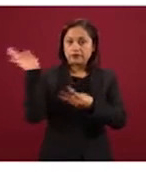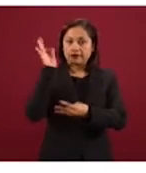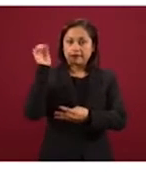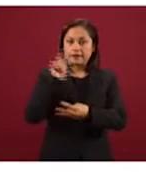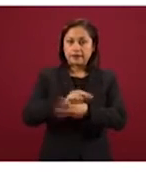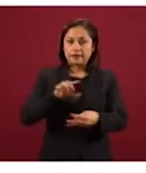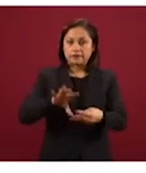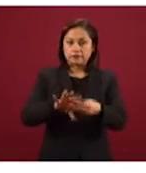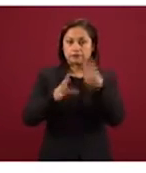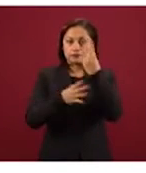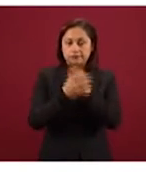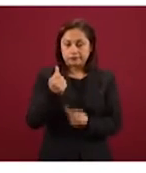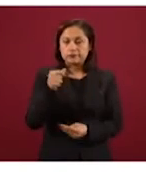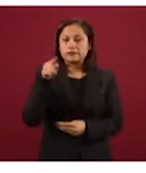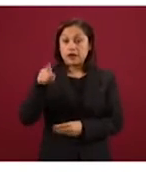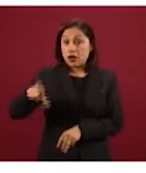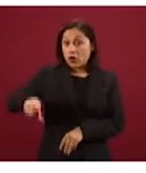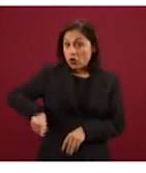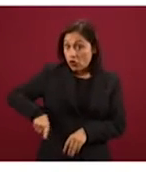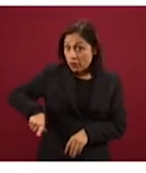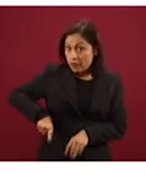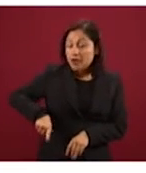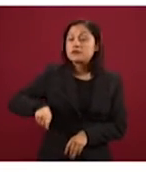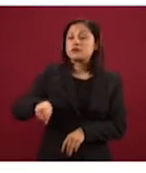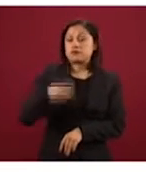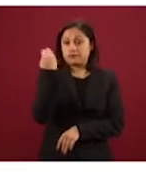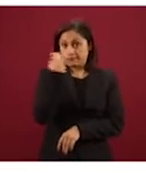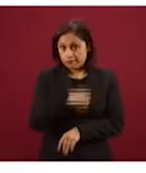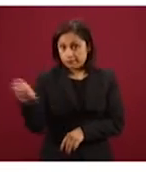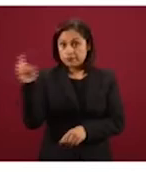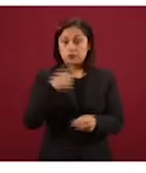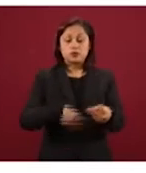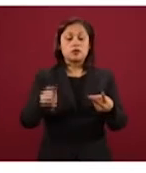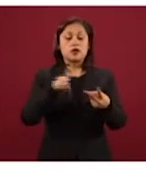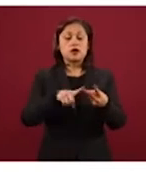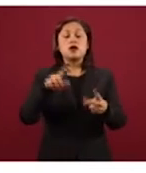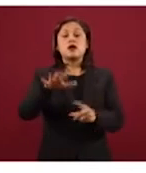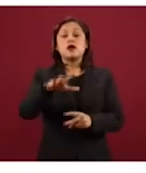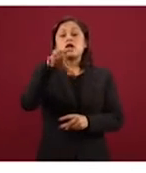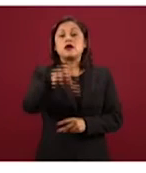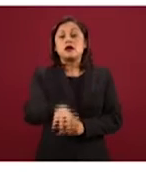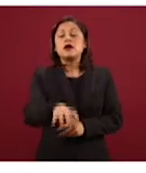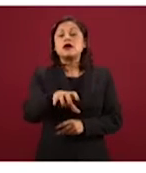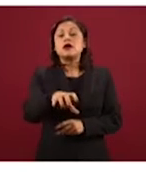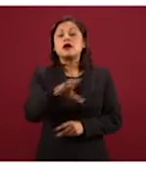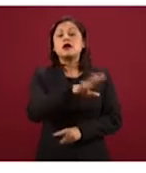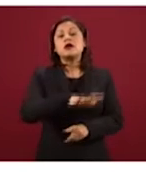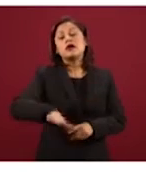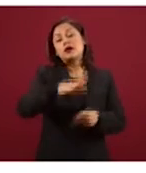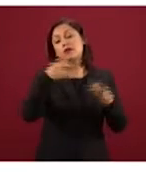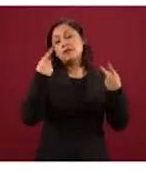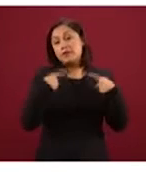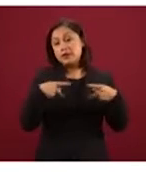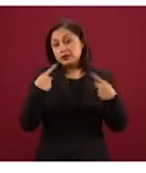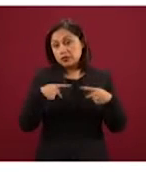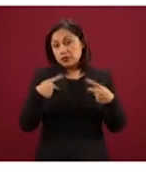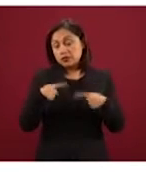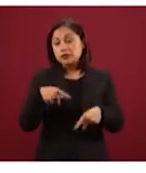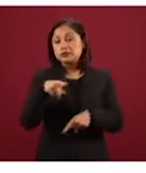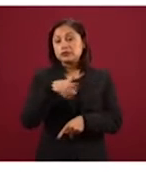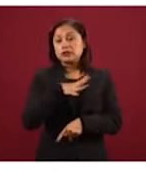acción conjunta que está obligada. La segunda es el sector social, que en este caso está representada por una población de